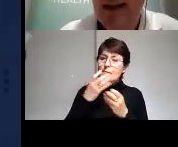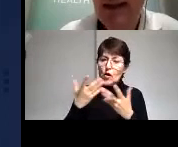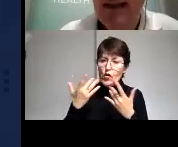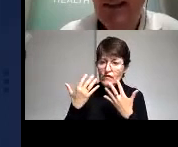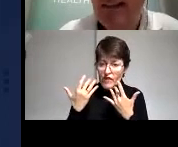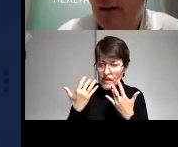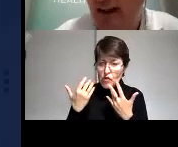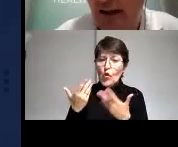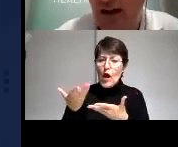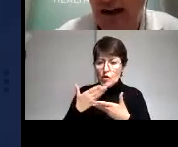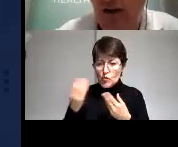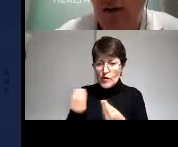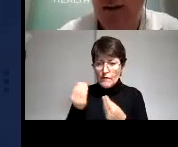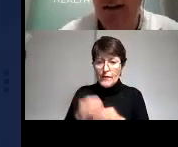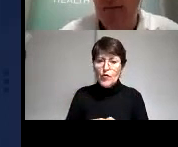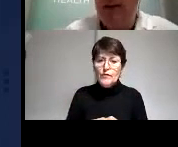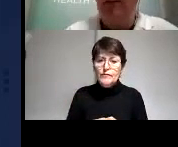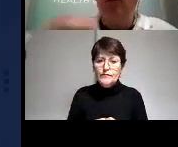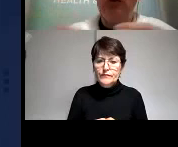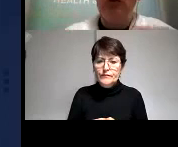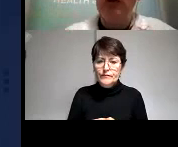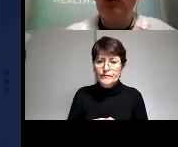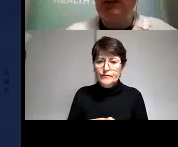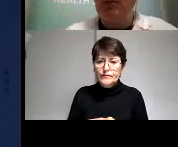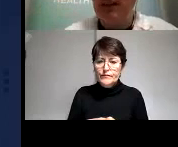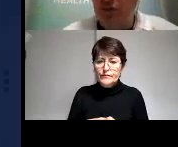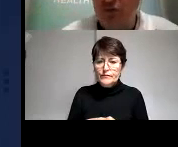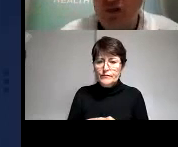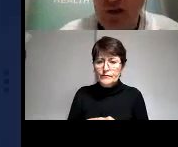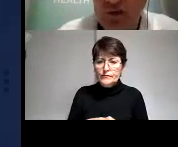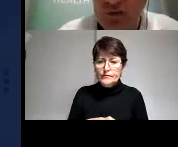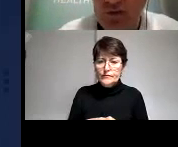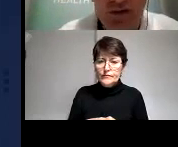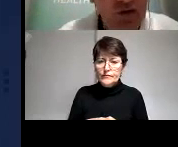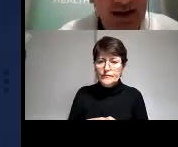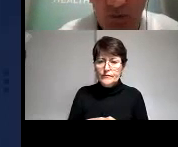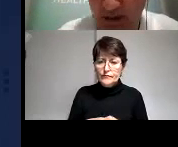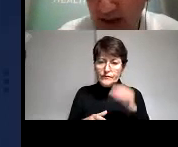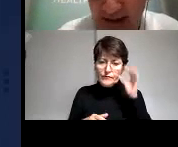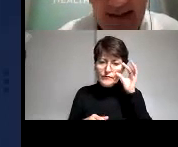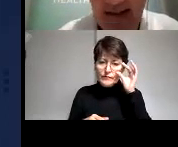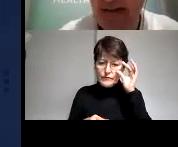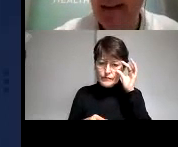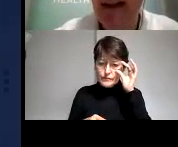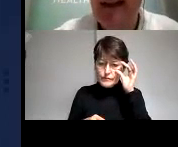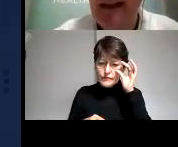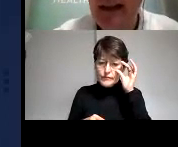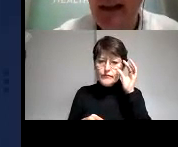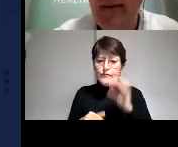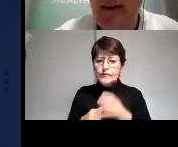proteico y se desnaturalizan con el calor, es decir, pierden su estructura y por lo tanto pierden sus funciones, o sea que hemos de intentar